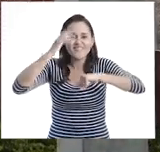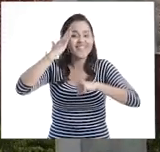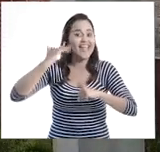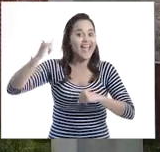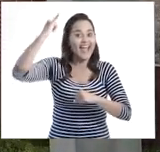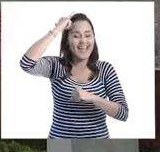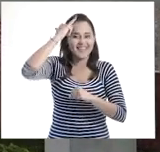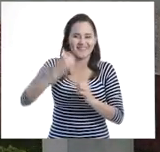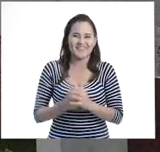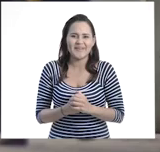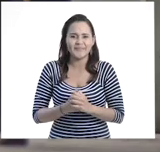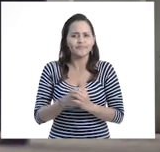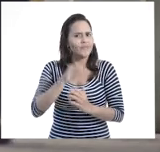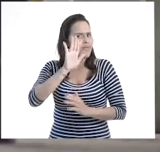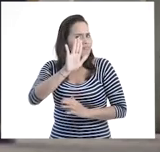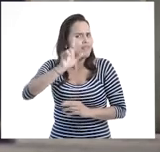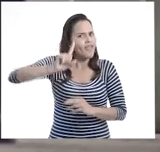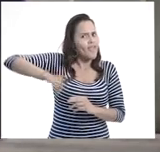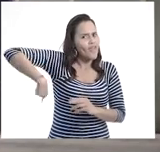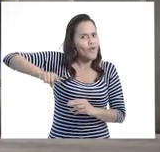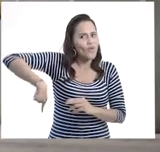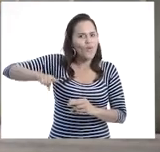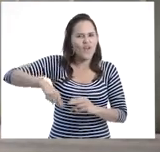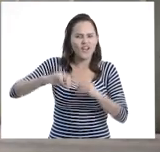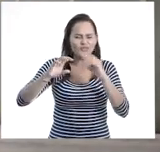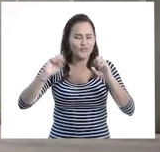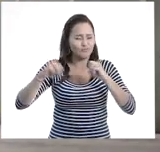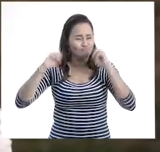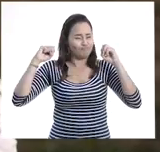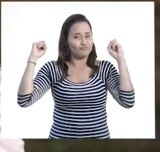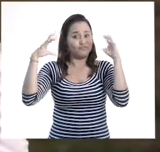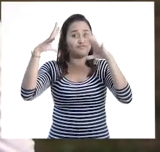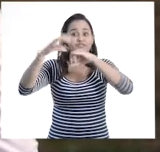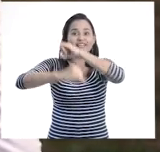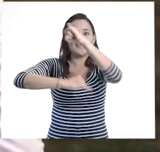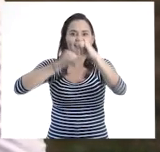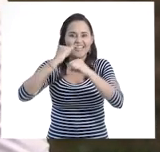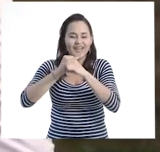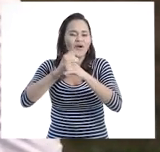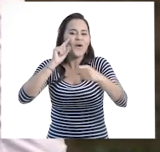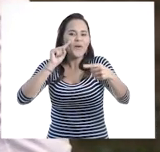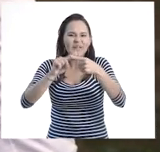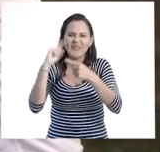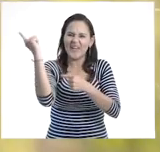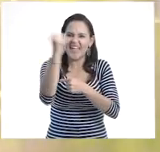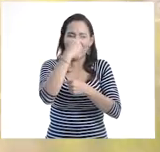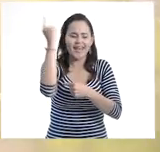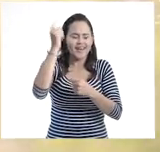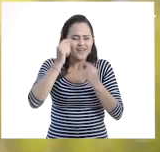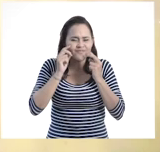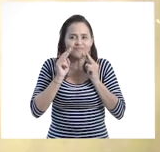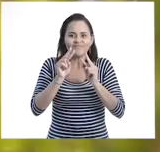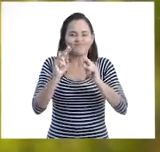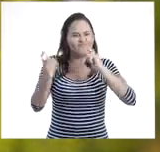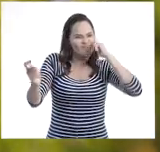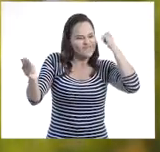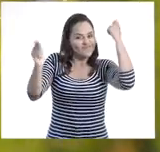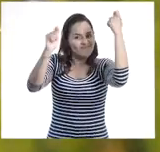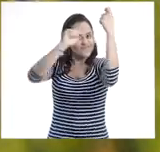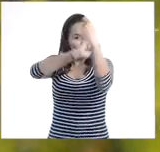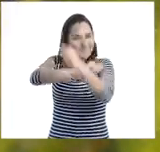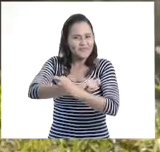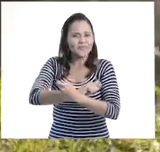Escuela Internacional de Realismo Mágico es un espacio de emprendimiento para las iniciativas y visiones académicas de